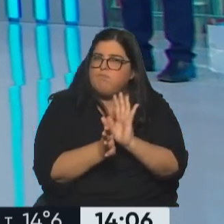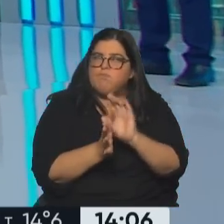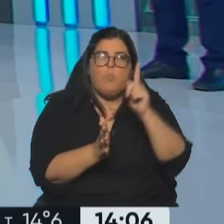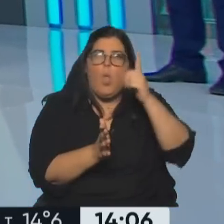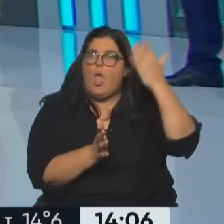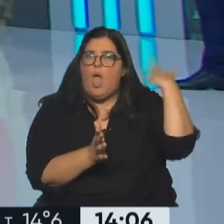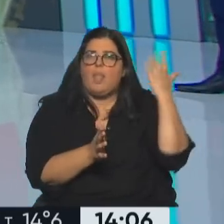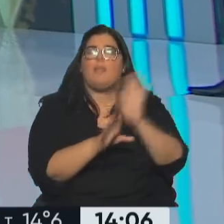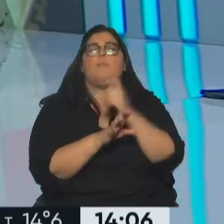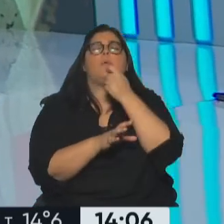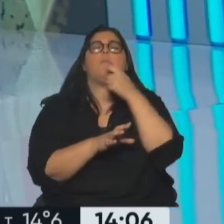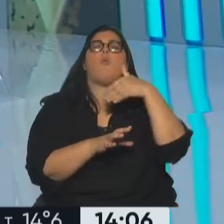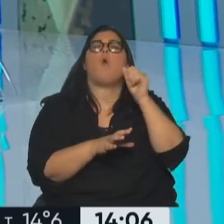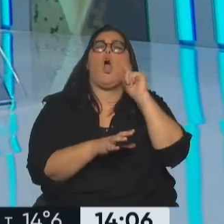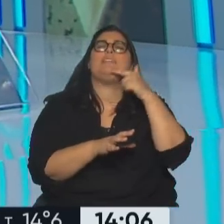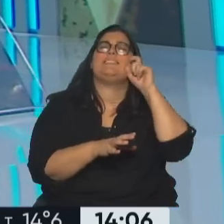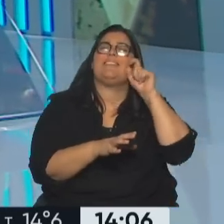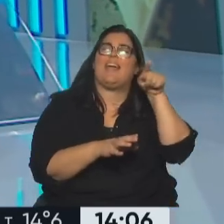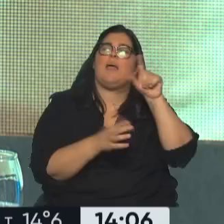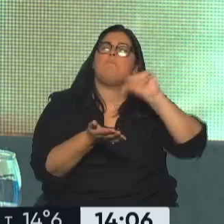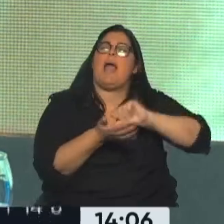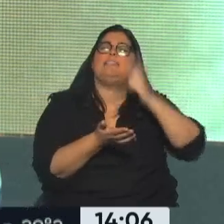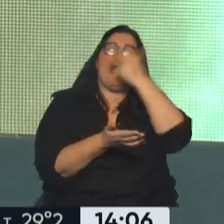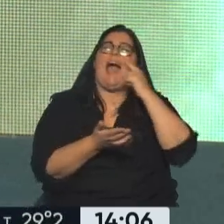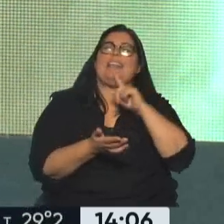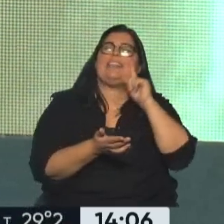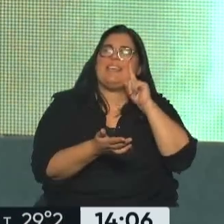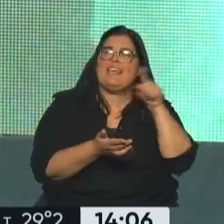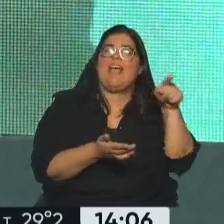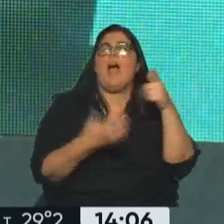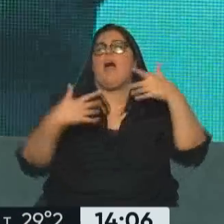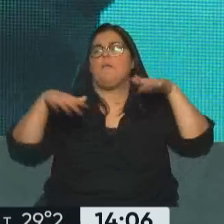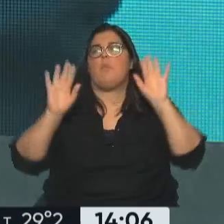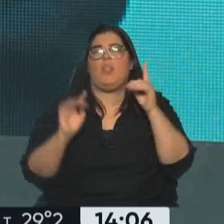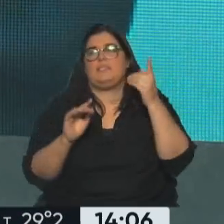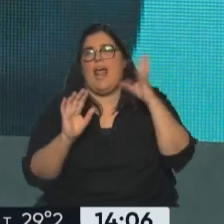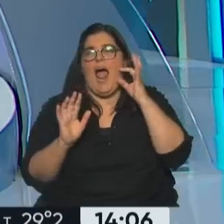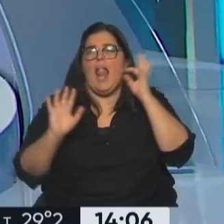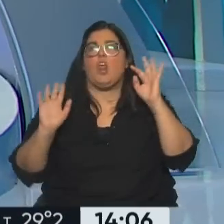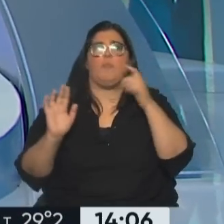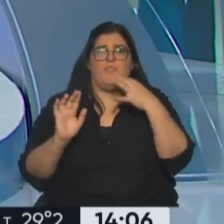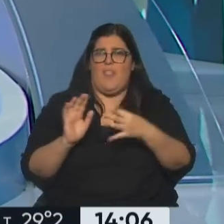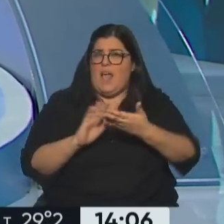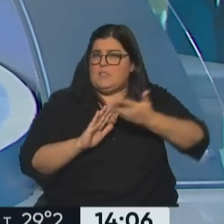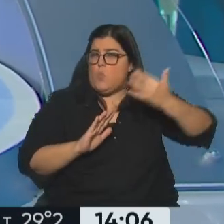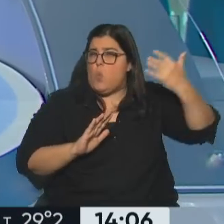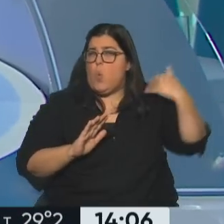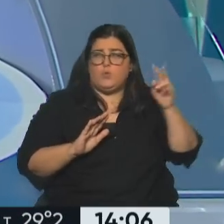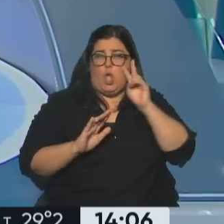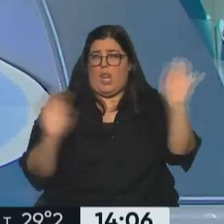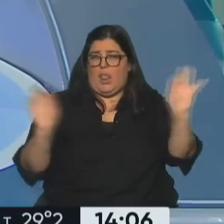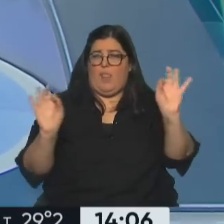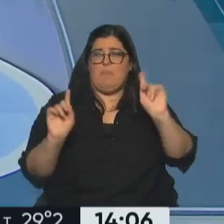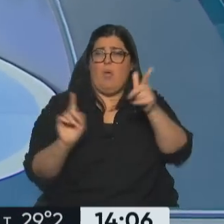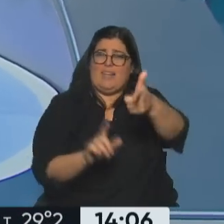el asesinato de Jovenel Moise en Haití tenemos un antecedente cercano, pero asesinatos políticos de esta envergadura hacía mucho que no veíamos.